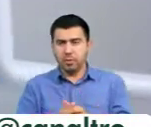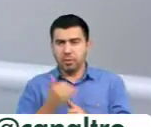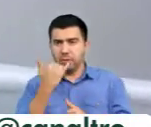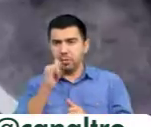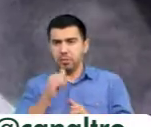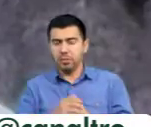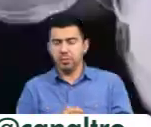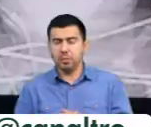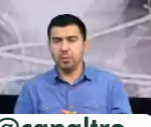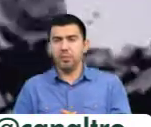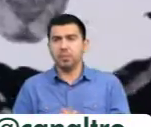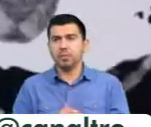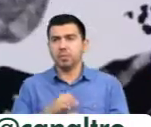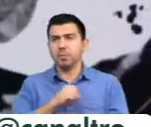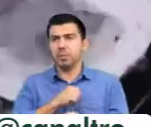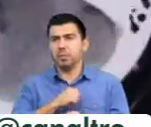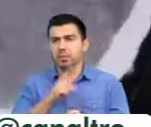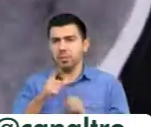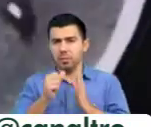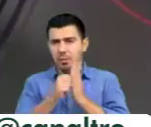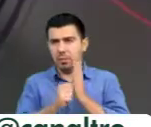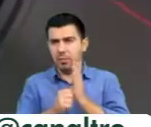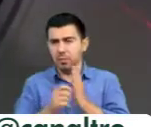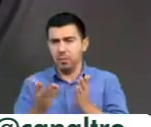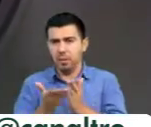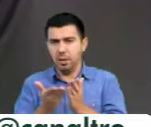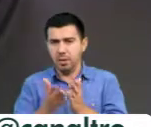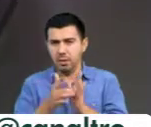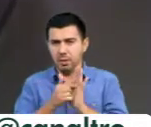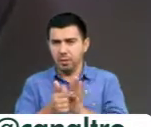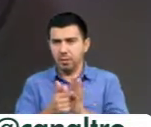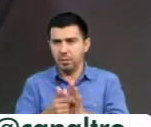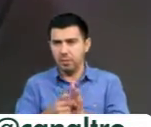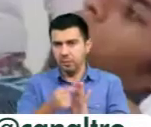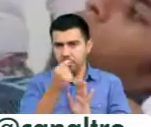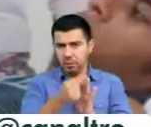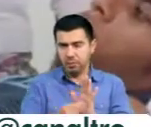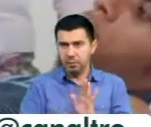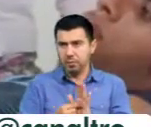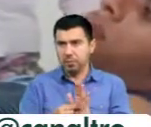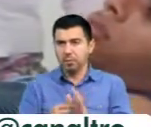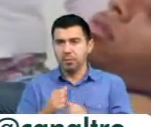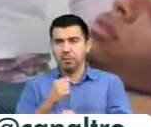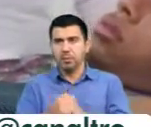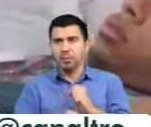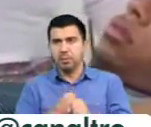presentar la oferta de programas académicos para ser avalados y ejecutados en uno por ahora son 60